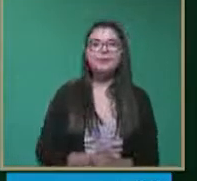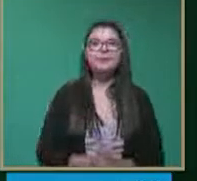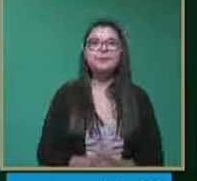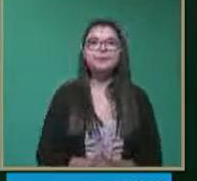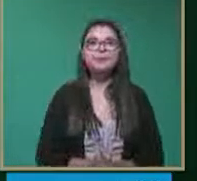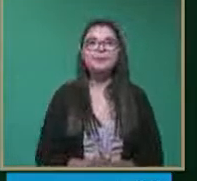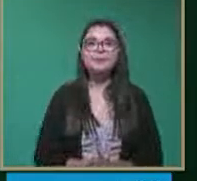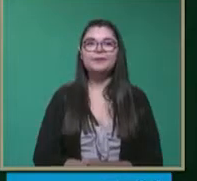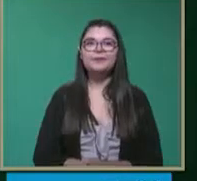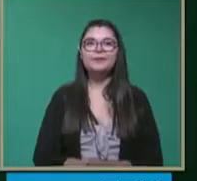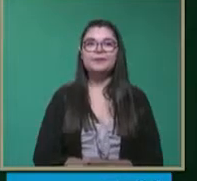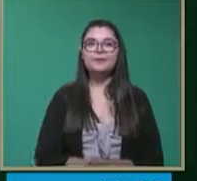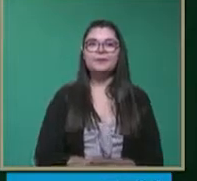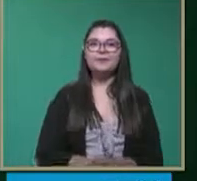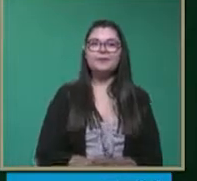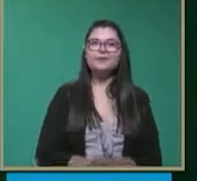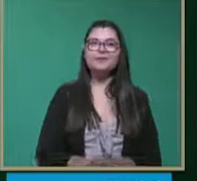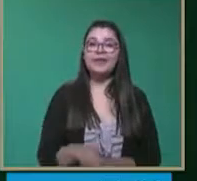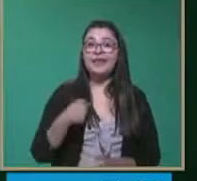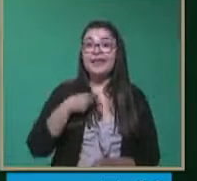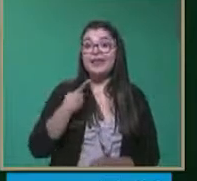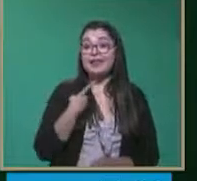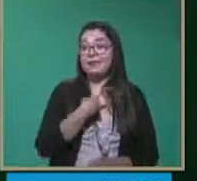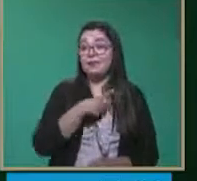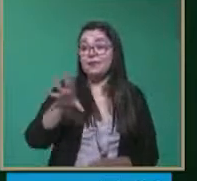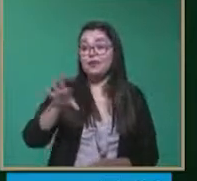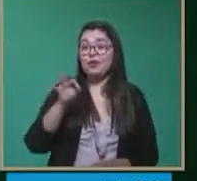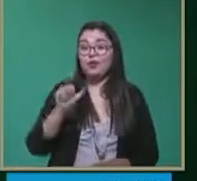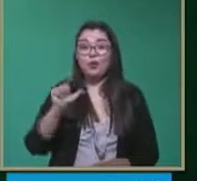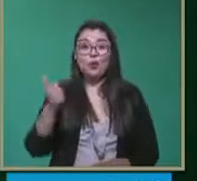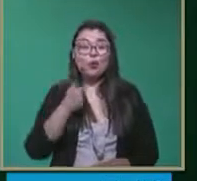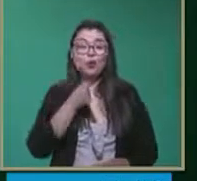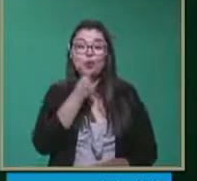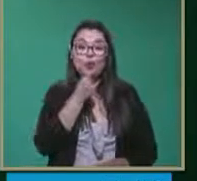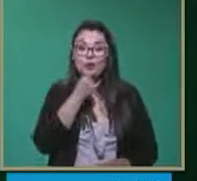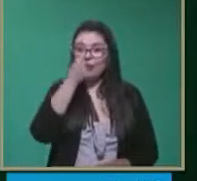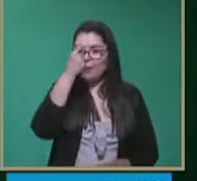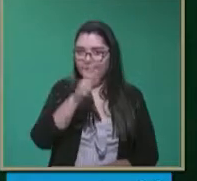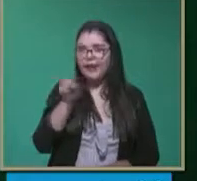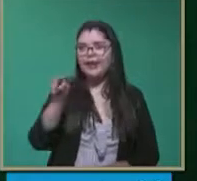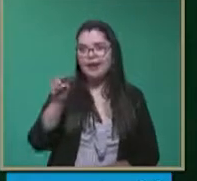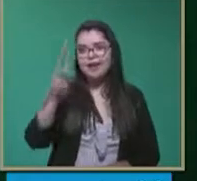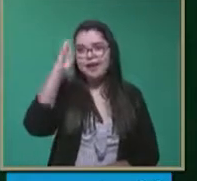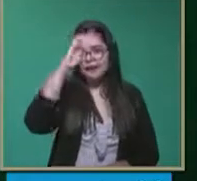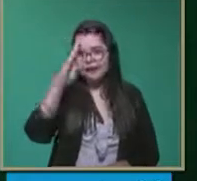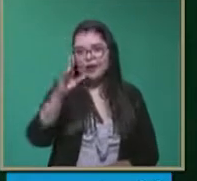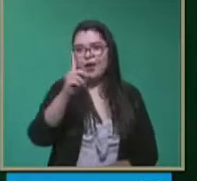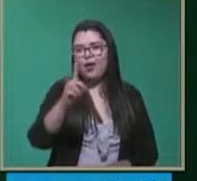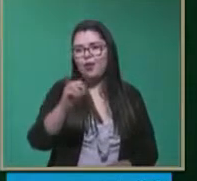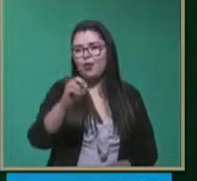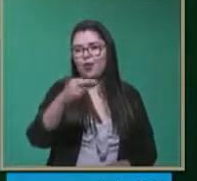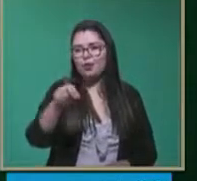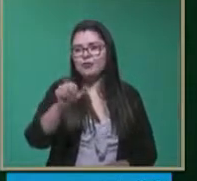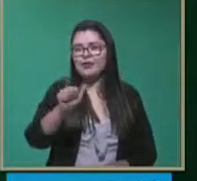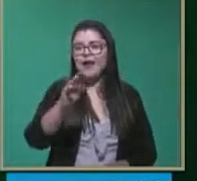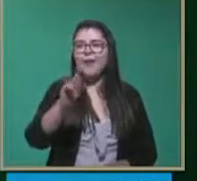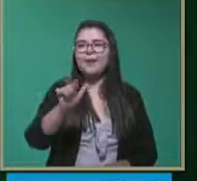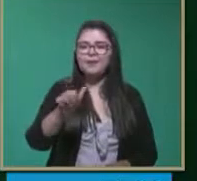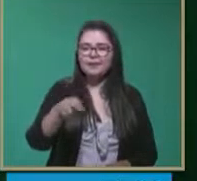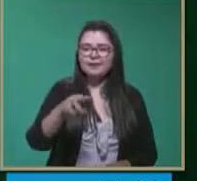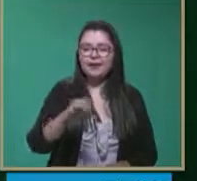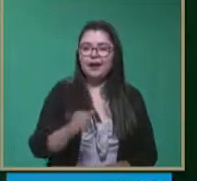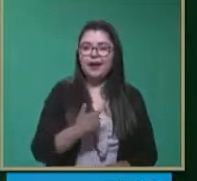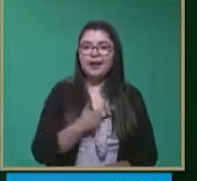Doña Blanca. ¿Te imaginas, maestra, que podamos jugar este juego tan divertido? Aparte de hacer ejercicio y de convivir con